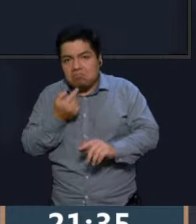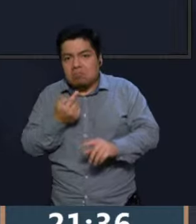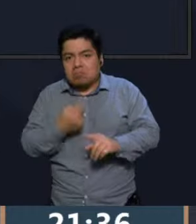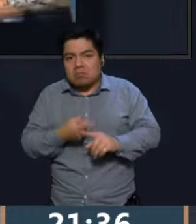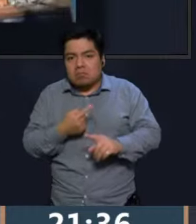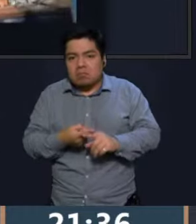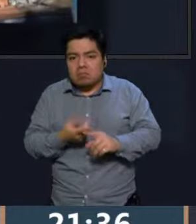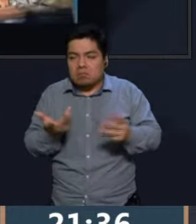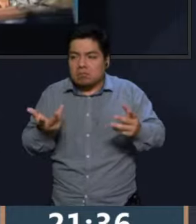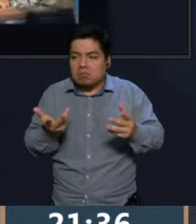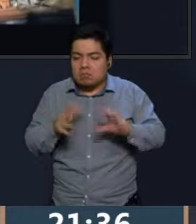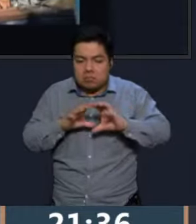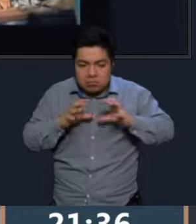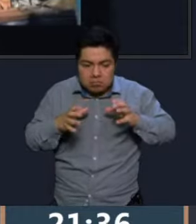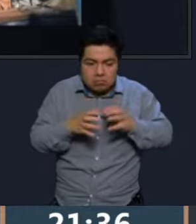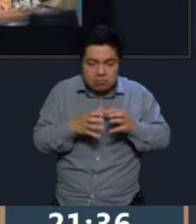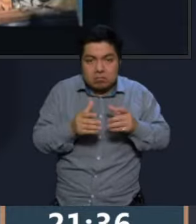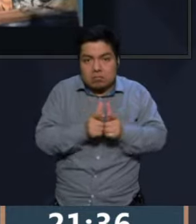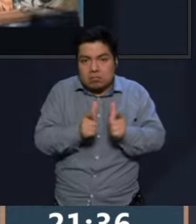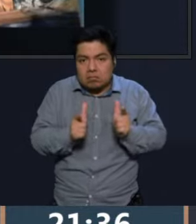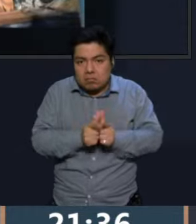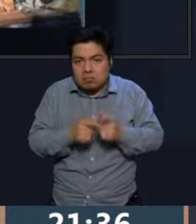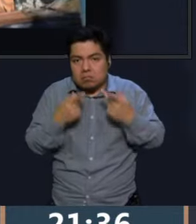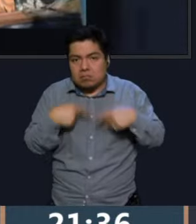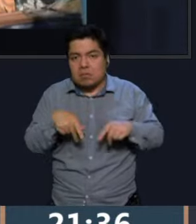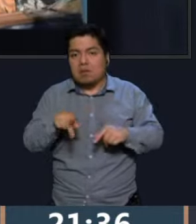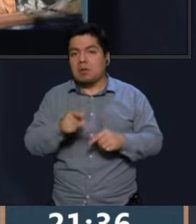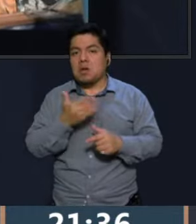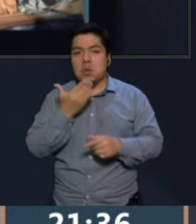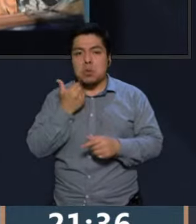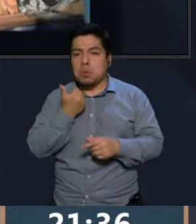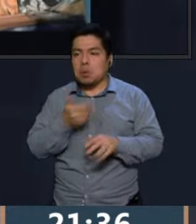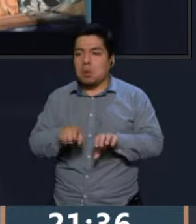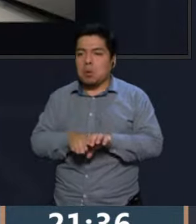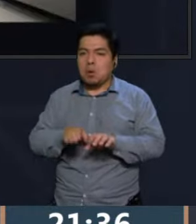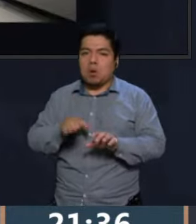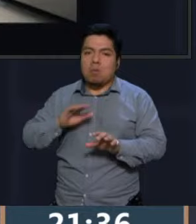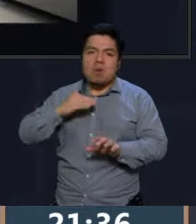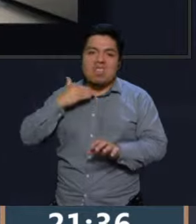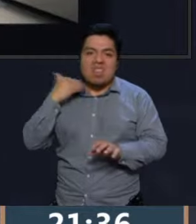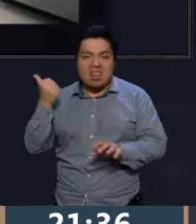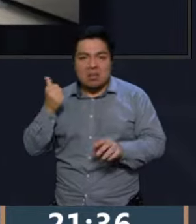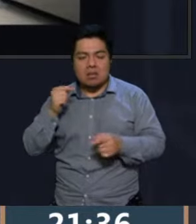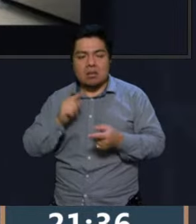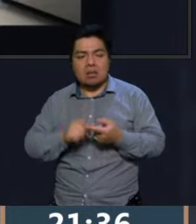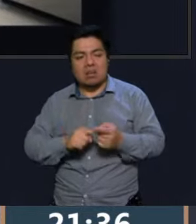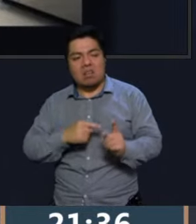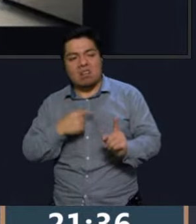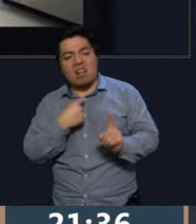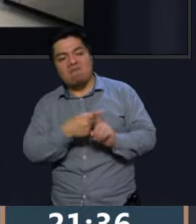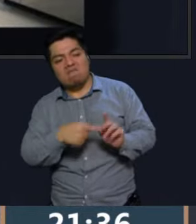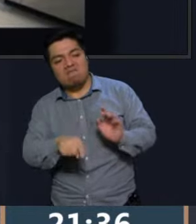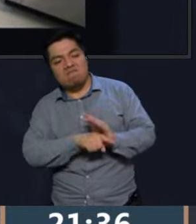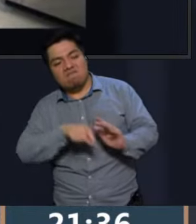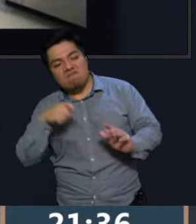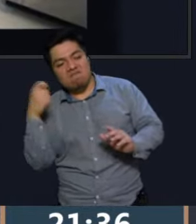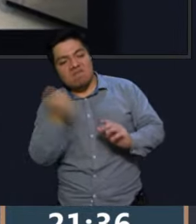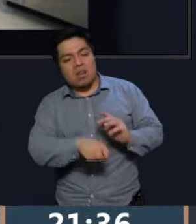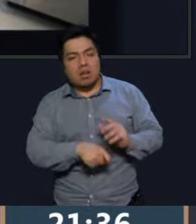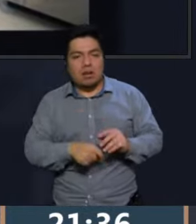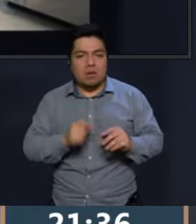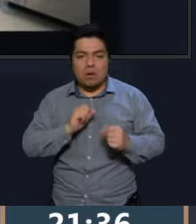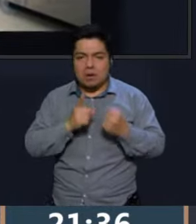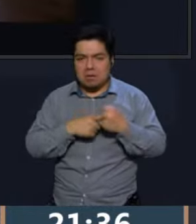que quede en el colectivo, pero no tiene ningún significado de delito o de una connotación de una imputación de un hecho o de un